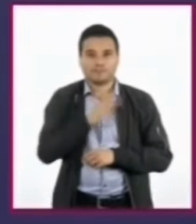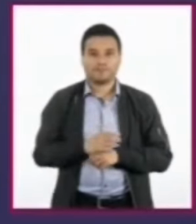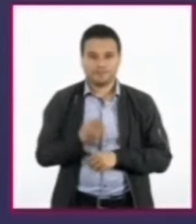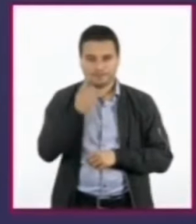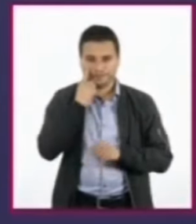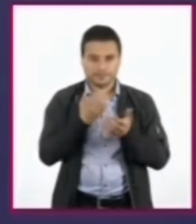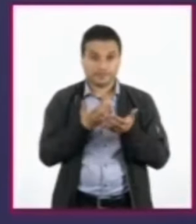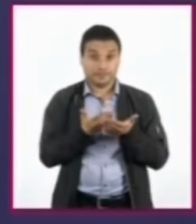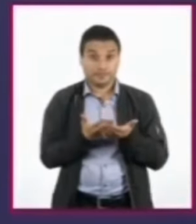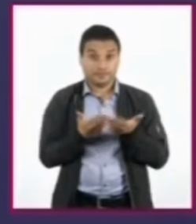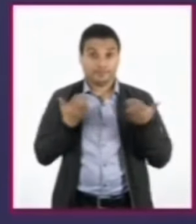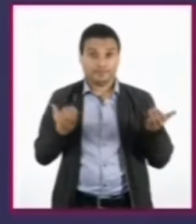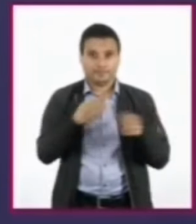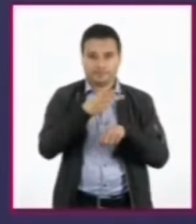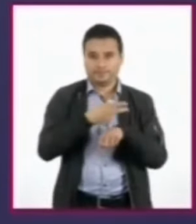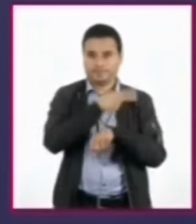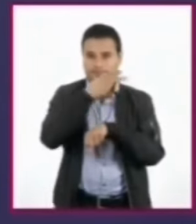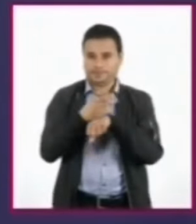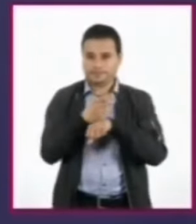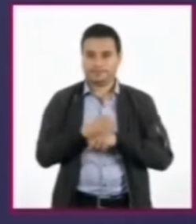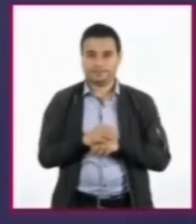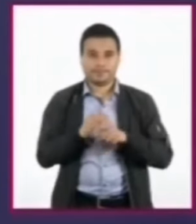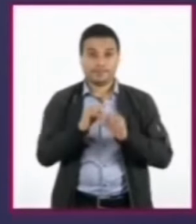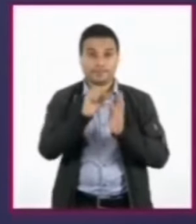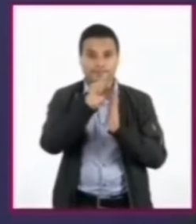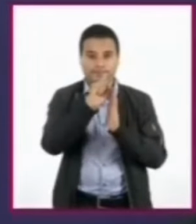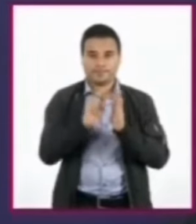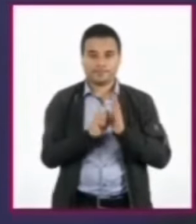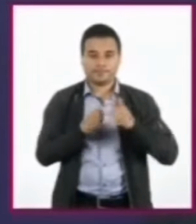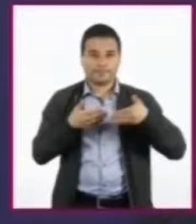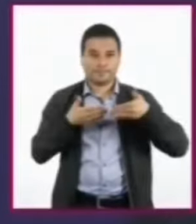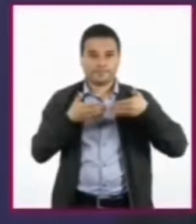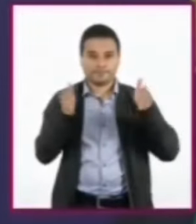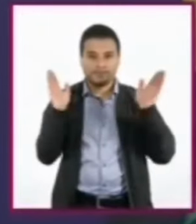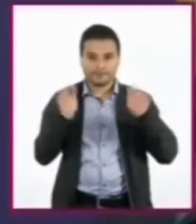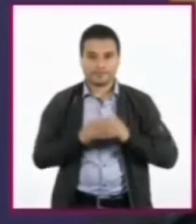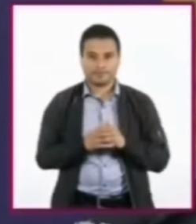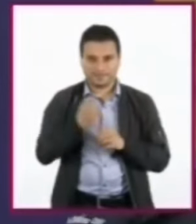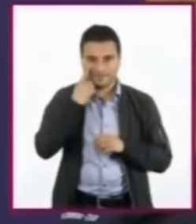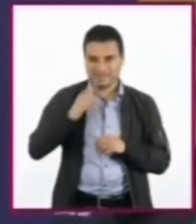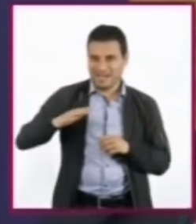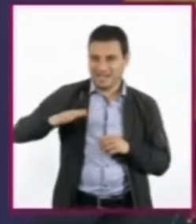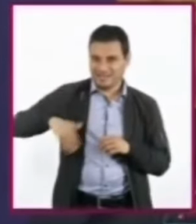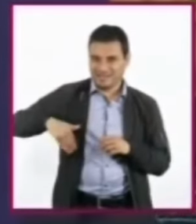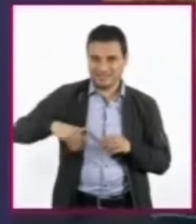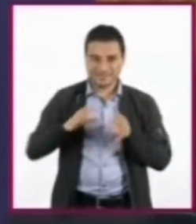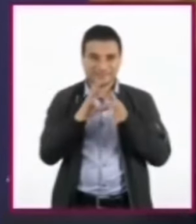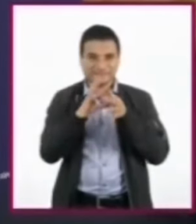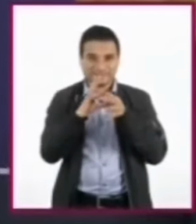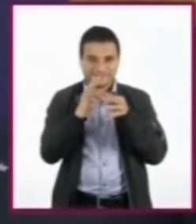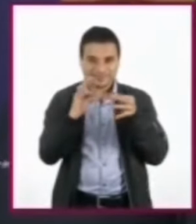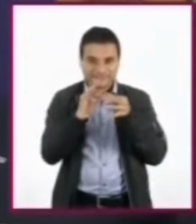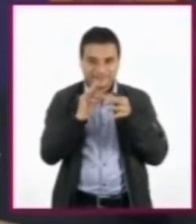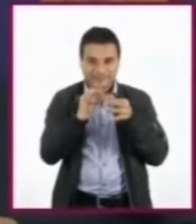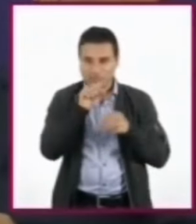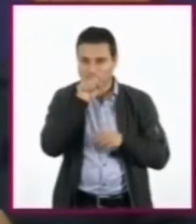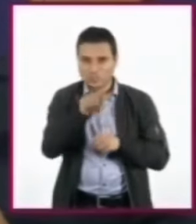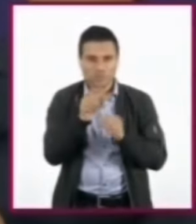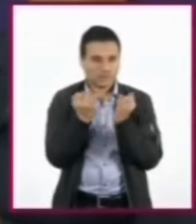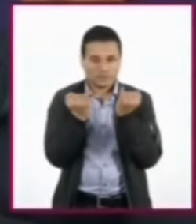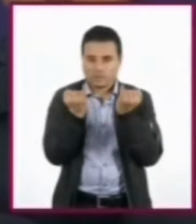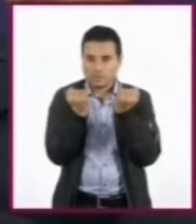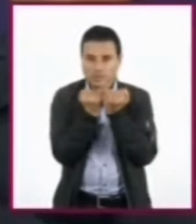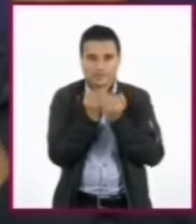Vamos a trabajar con un sistema abierto. Para esto vamos a repetir los 3 primeros pasos que hicimos en el proceso